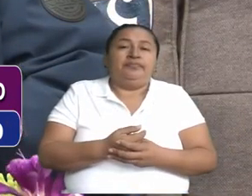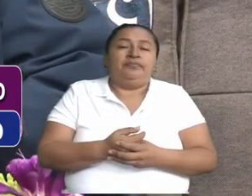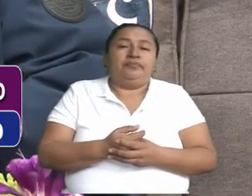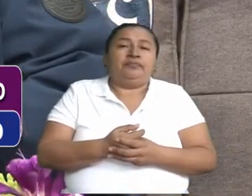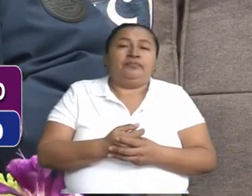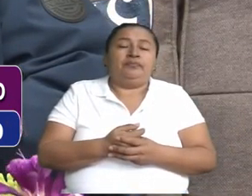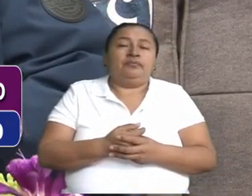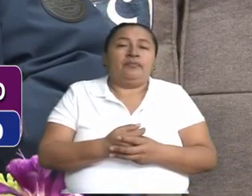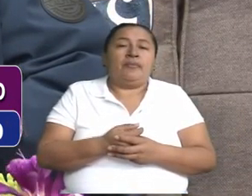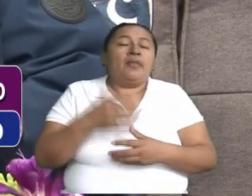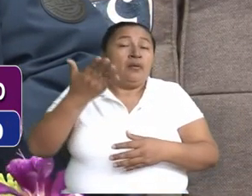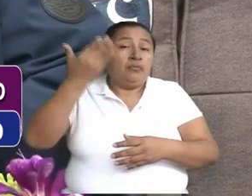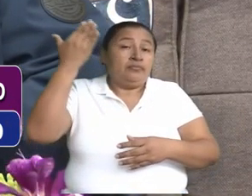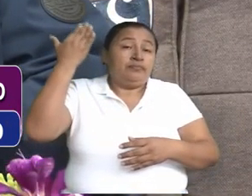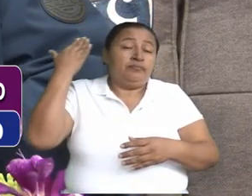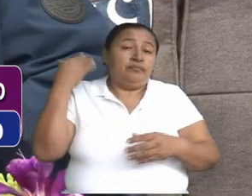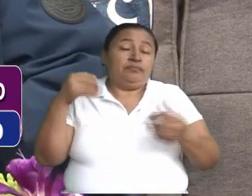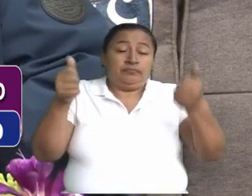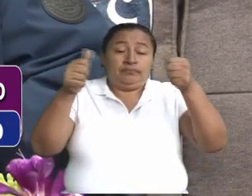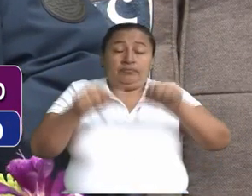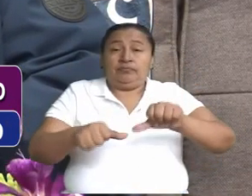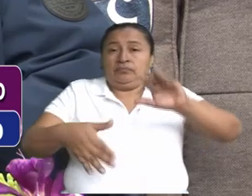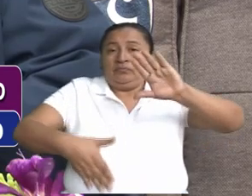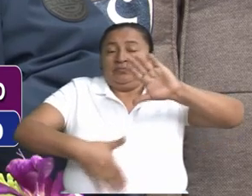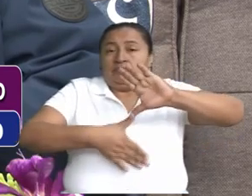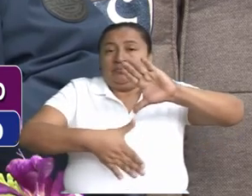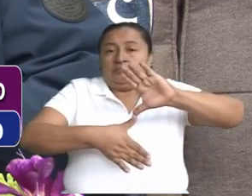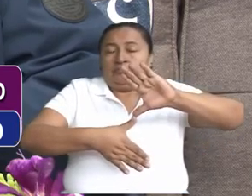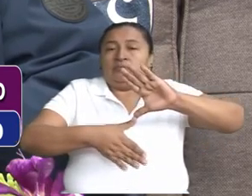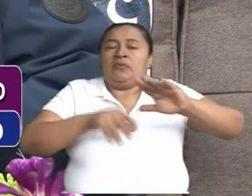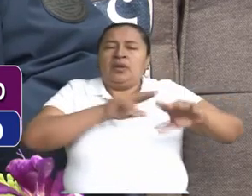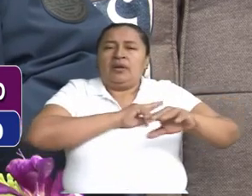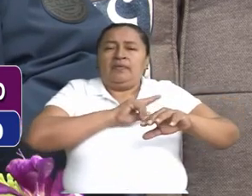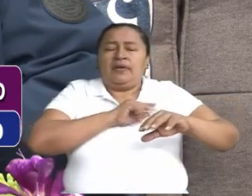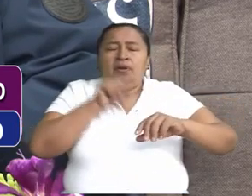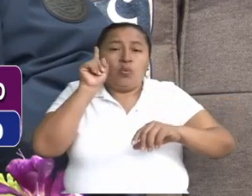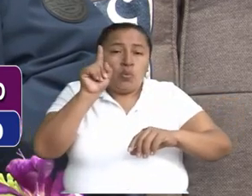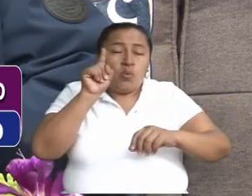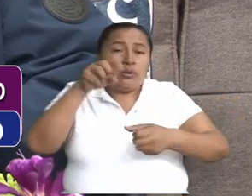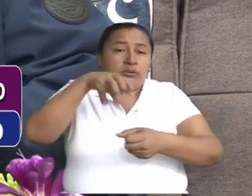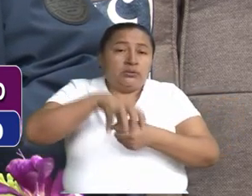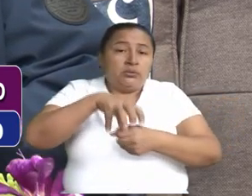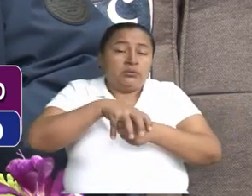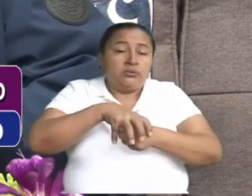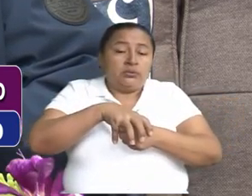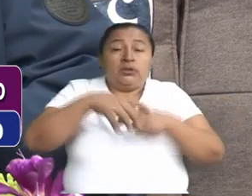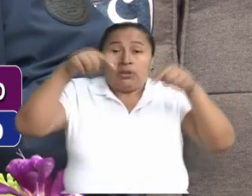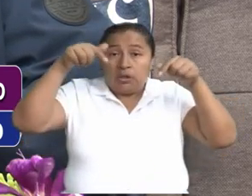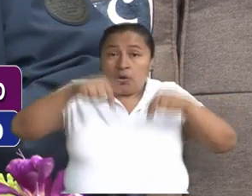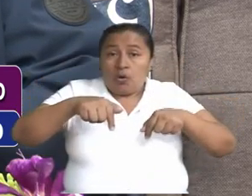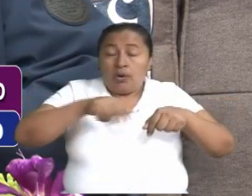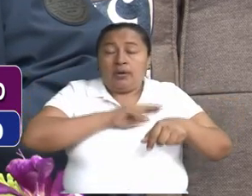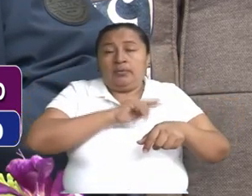cuando hicimos el consenso de nuestra América, existió una situación y hoy existe otra. Hay un imperialismo cada